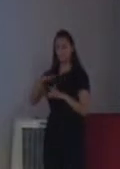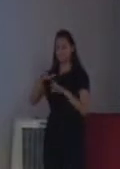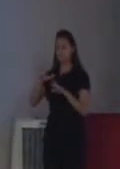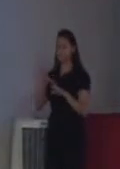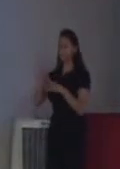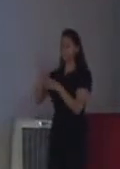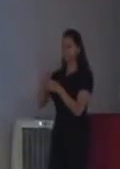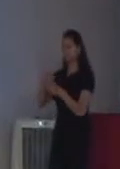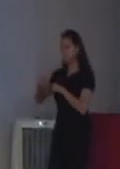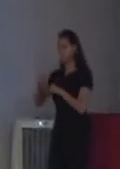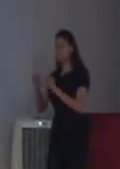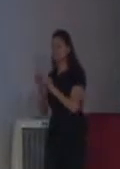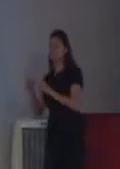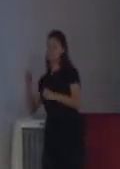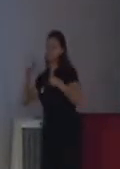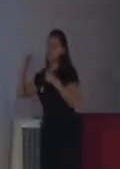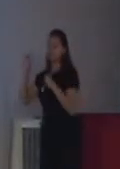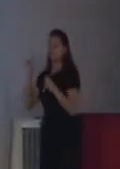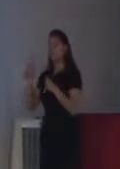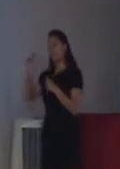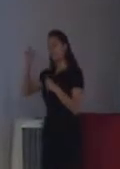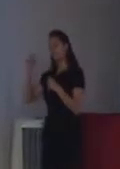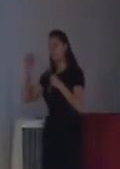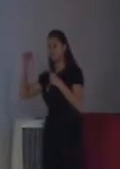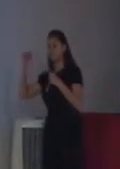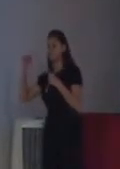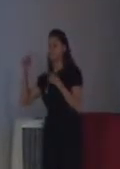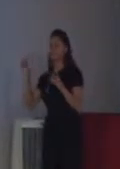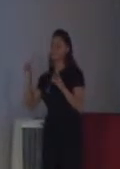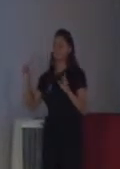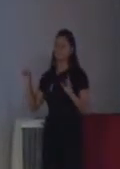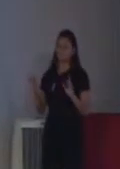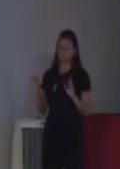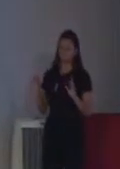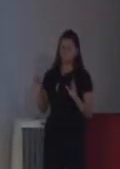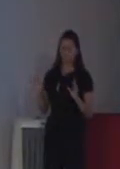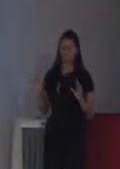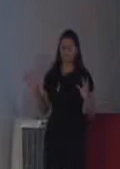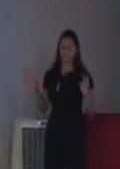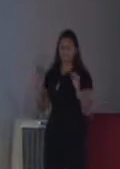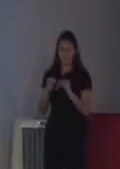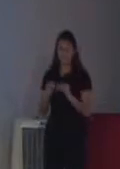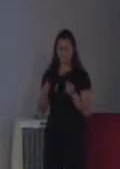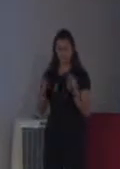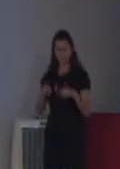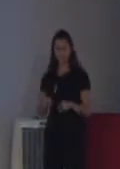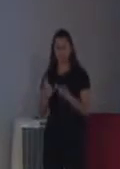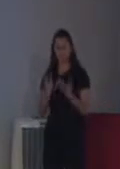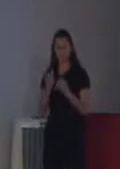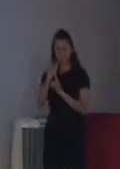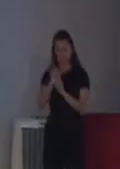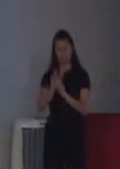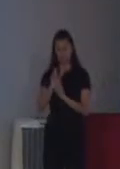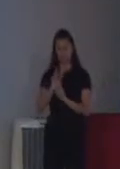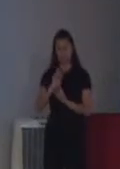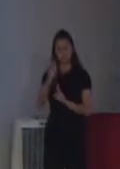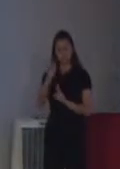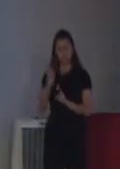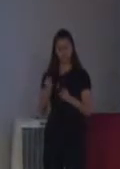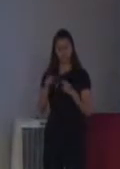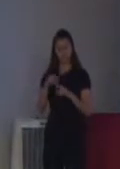movimientos estudiantiles, etcétera, o políticos, sino reinstalarme además, digamos, como un sujeto político, también como un